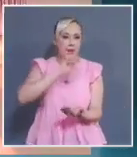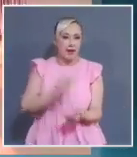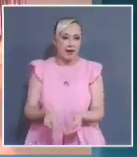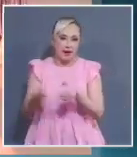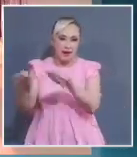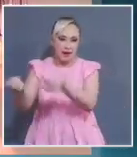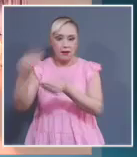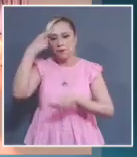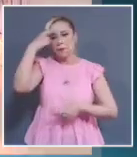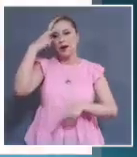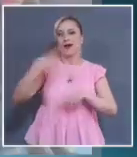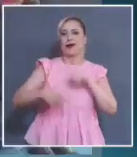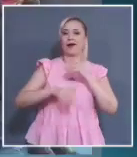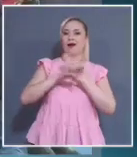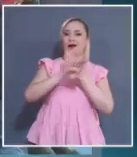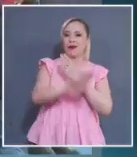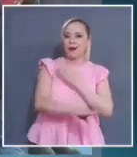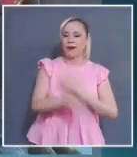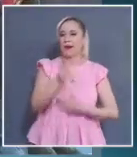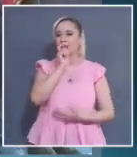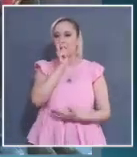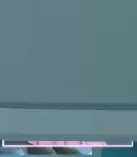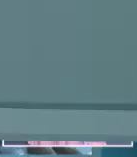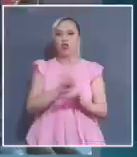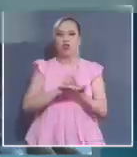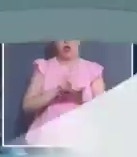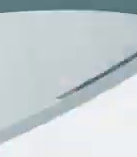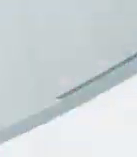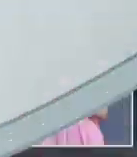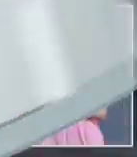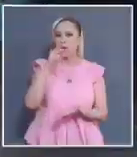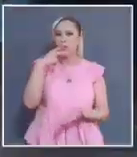evitar las adicciones en adolescentes.